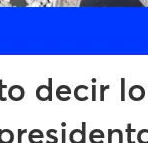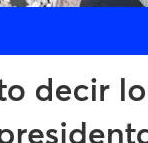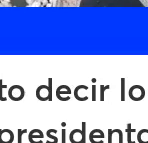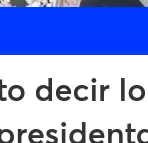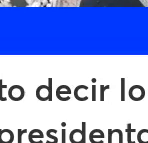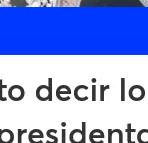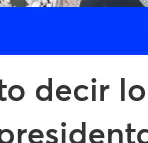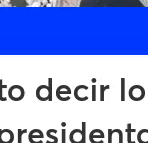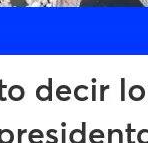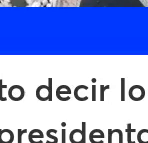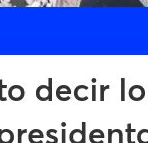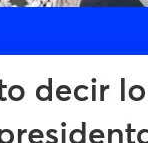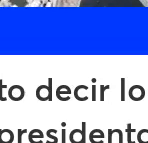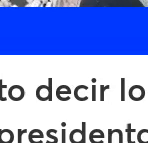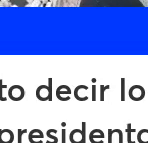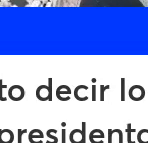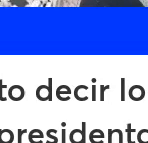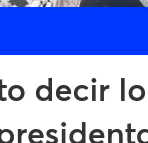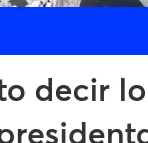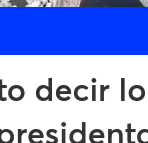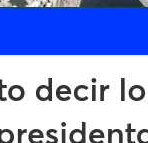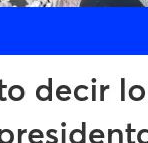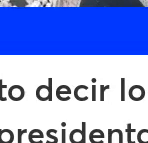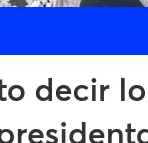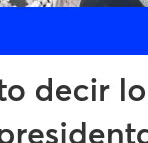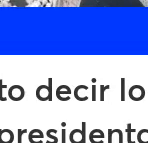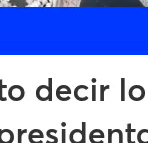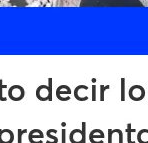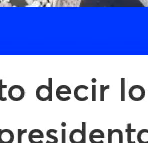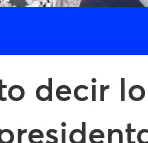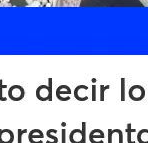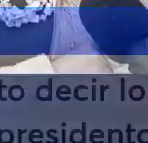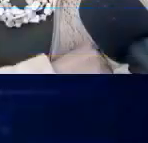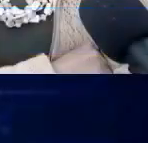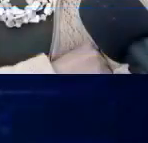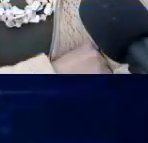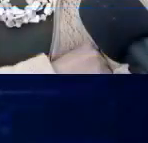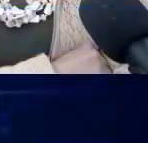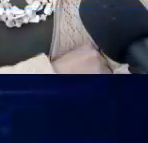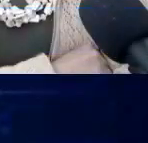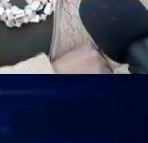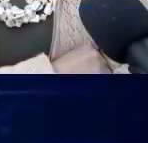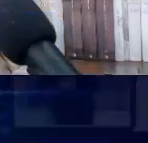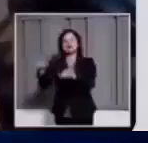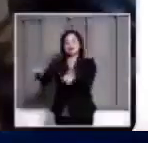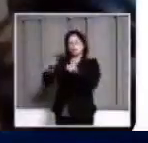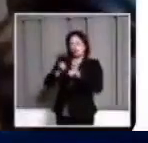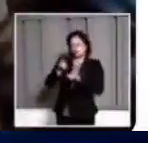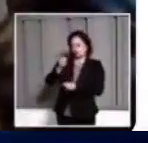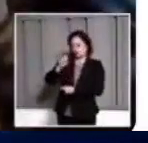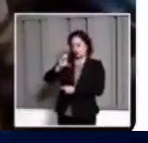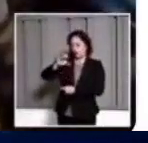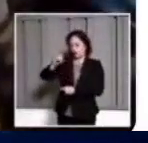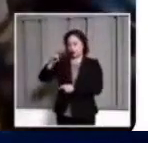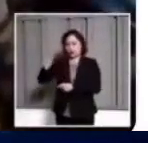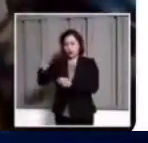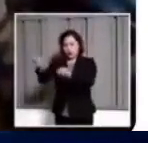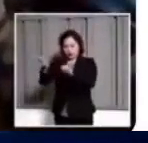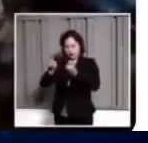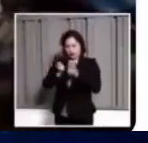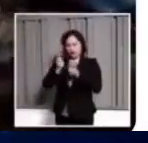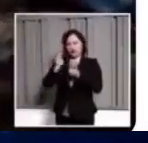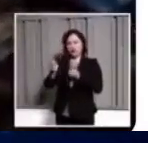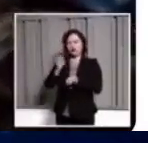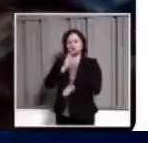sobre el caso la hora moral tiene 94 años de edad y tiene en su contra una orden de aprehensión